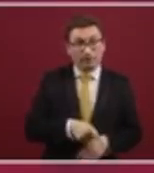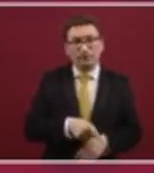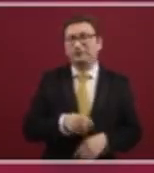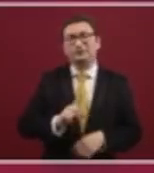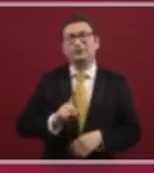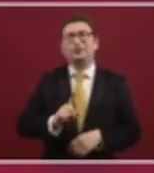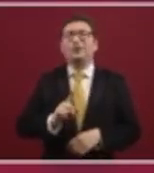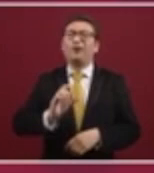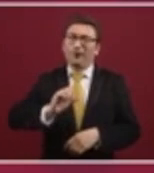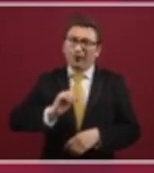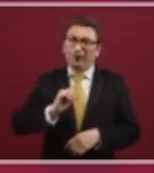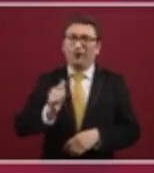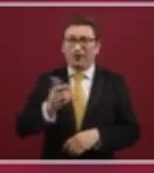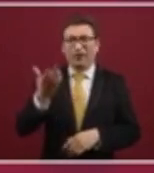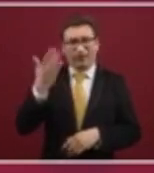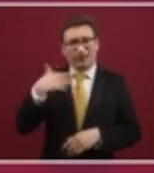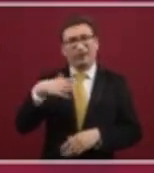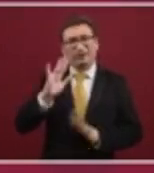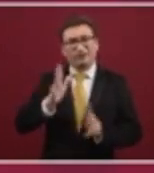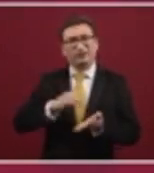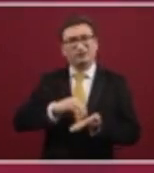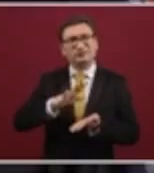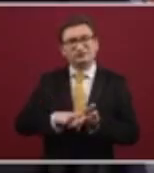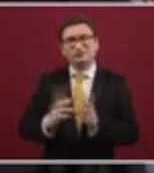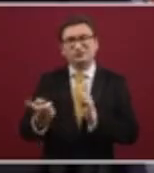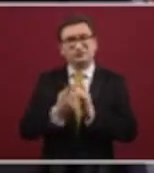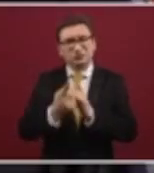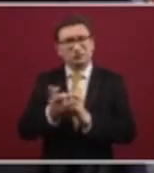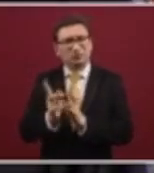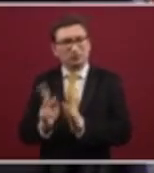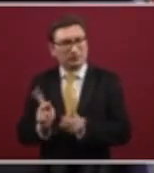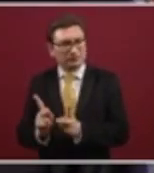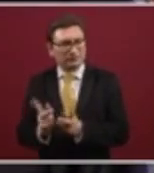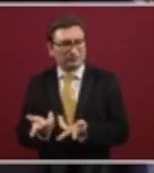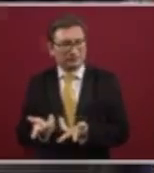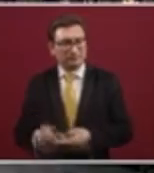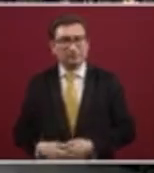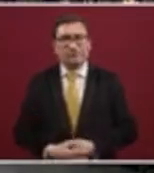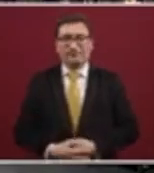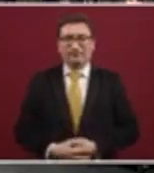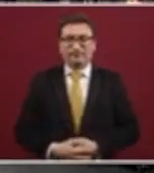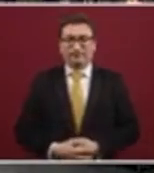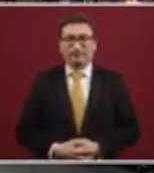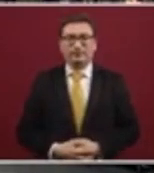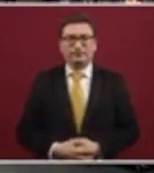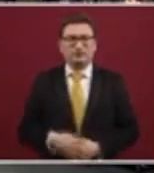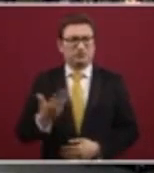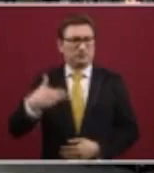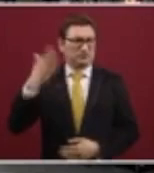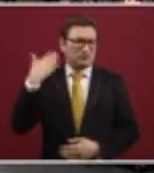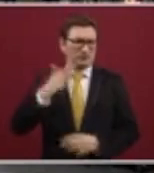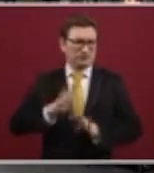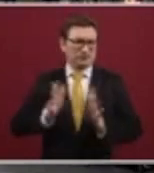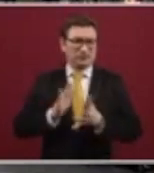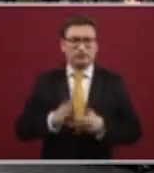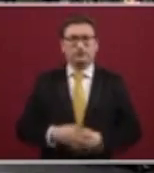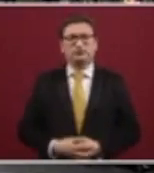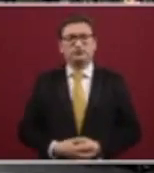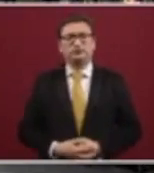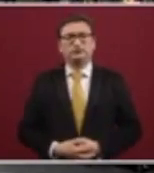teníamos pensado platicar. La mamá trae la nota casi exactamente igual. ¿De tiempo atrás? Sí,